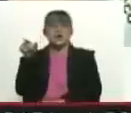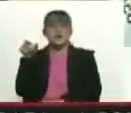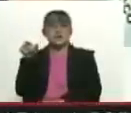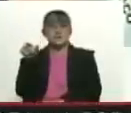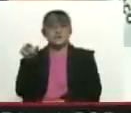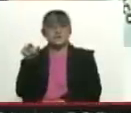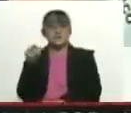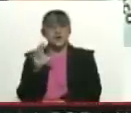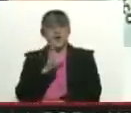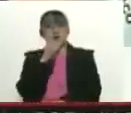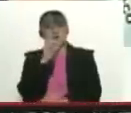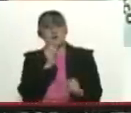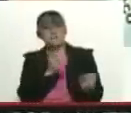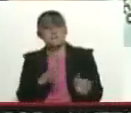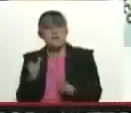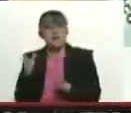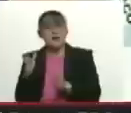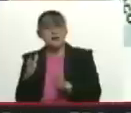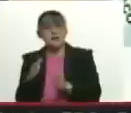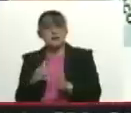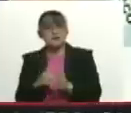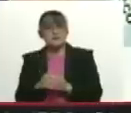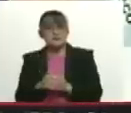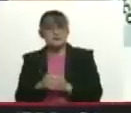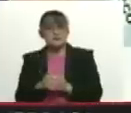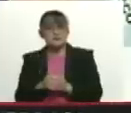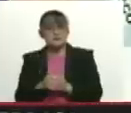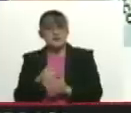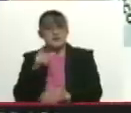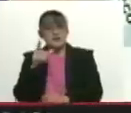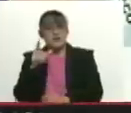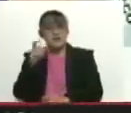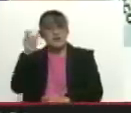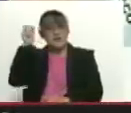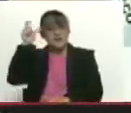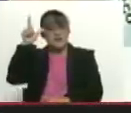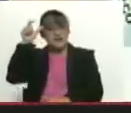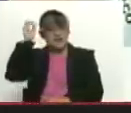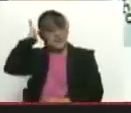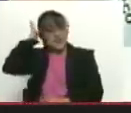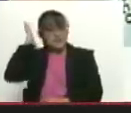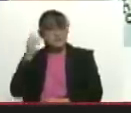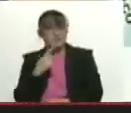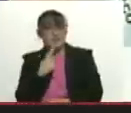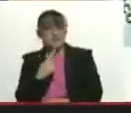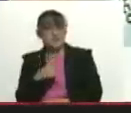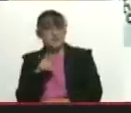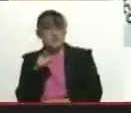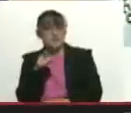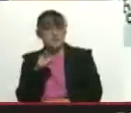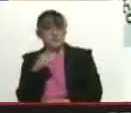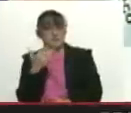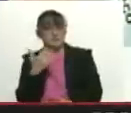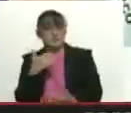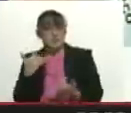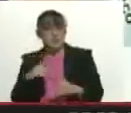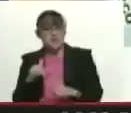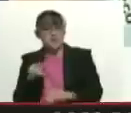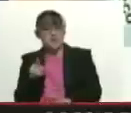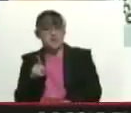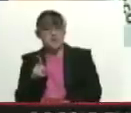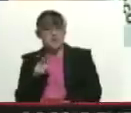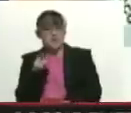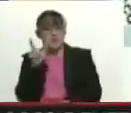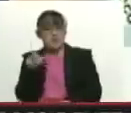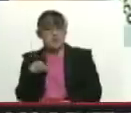el brutal plan conocido como La Salida, del cual Ledezma dijo que él era uno de sus progenitores. Nada más y nada menos, una